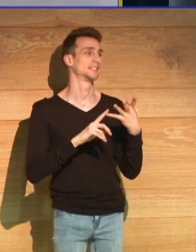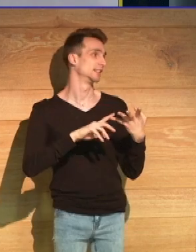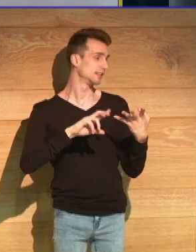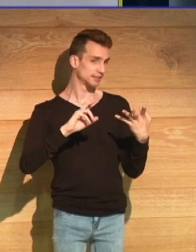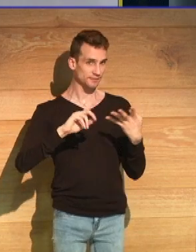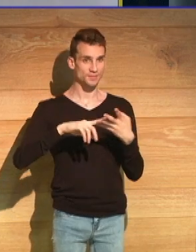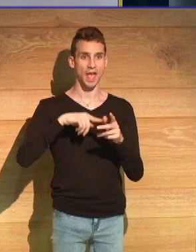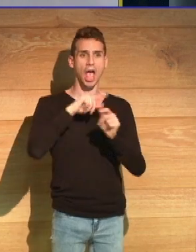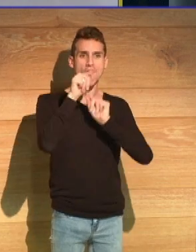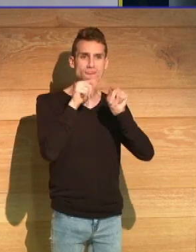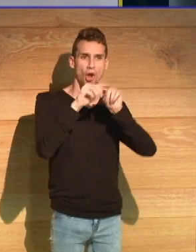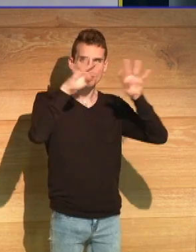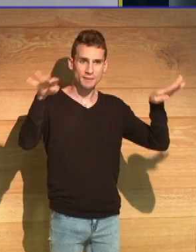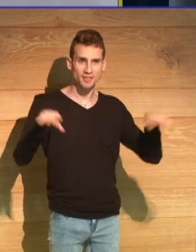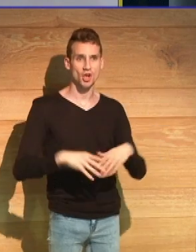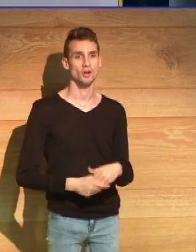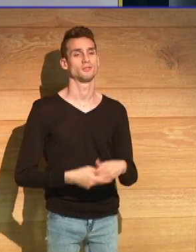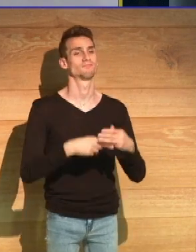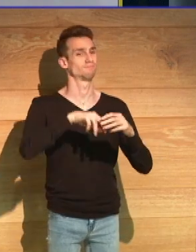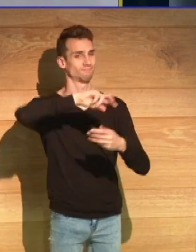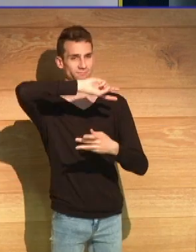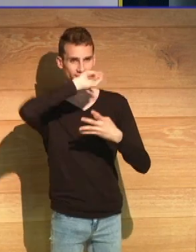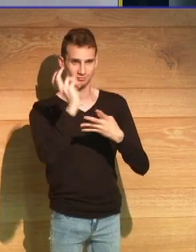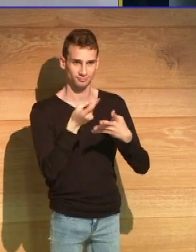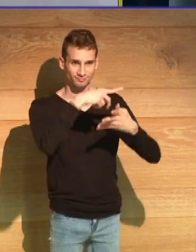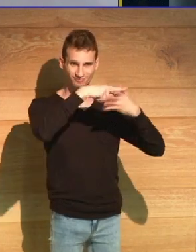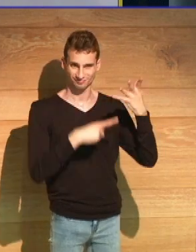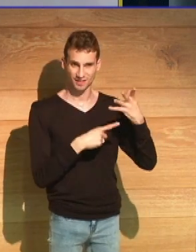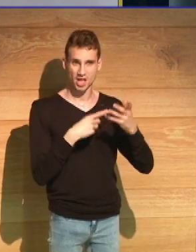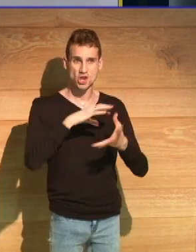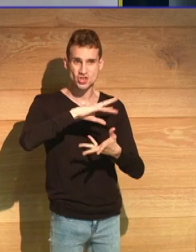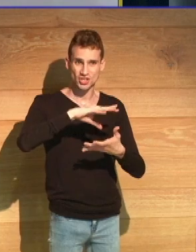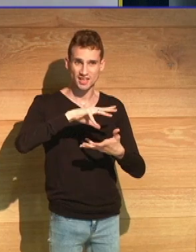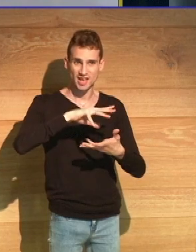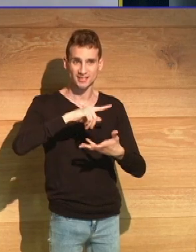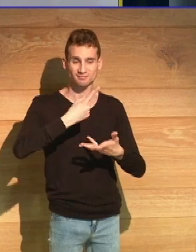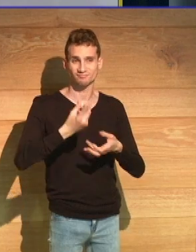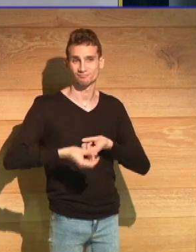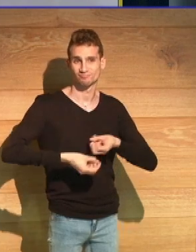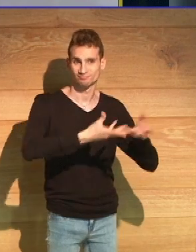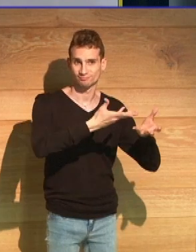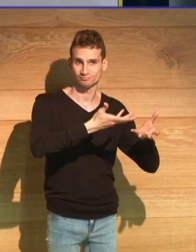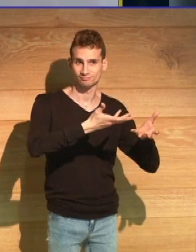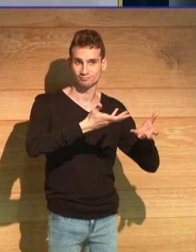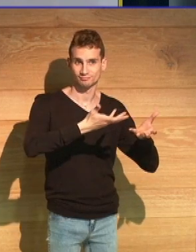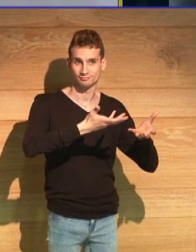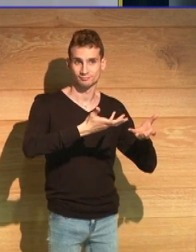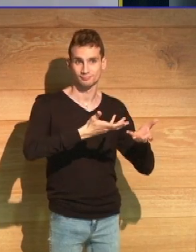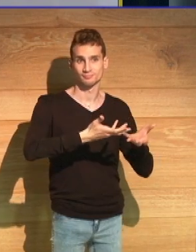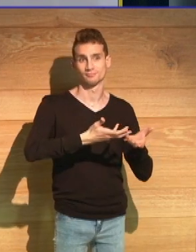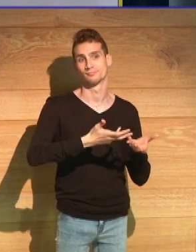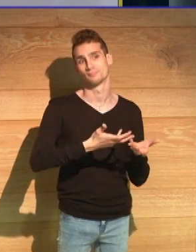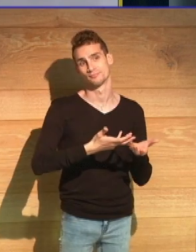de contaminación. Todo esto, todas estas noticias están cargadas